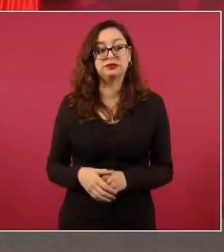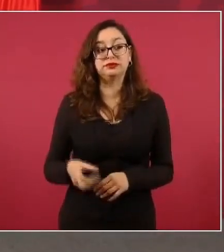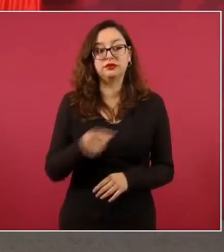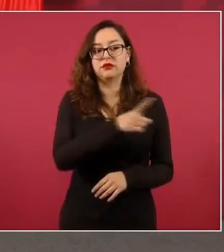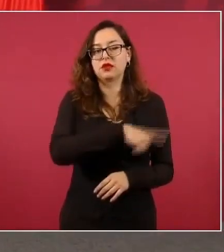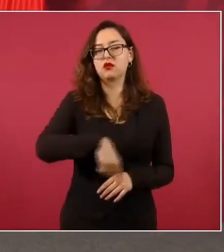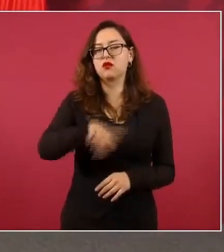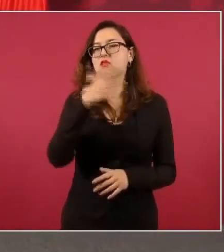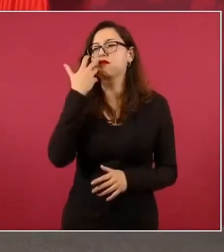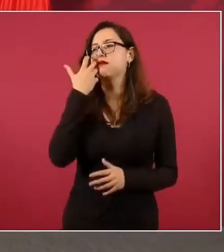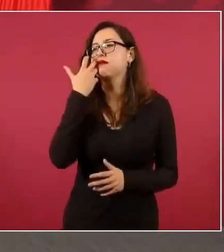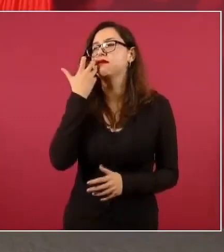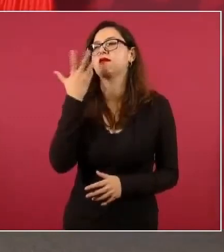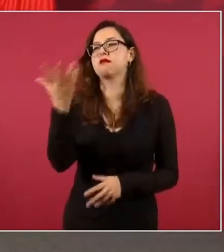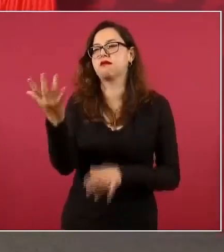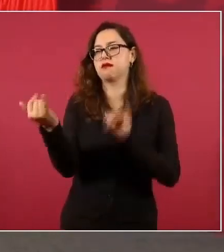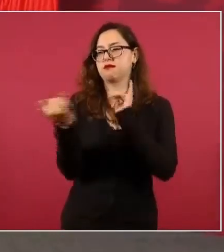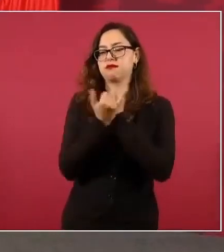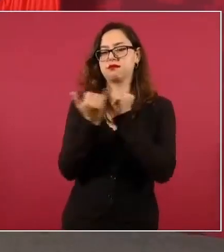aspiracionistas.